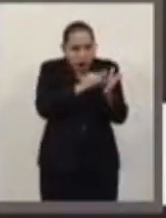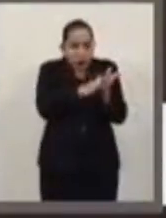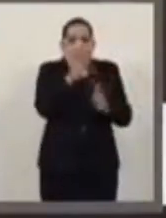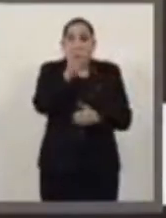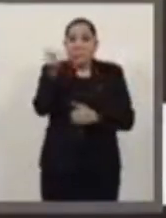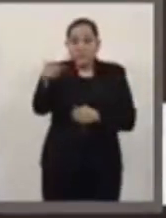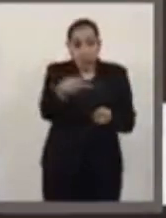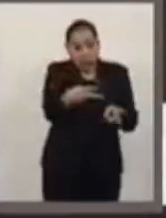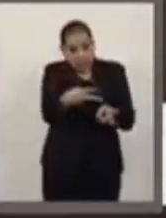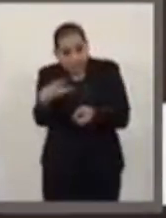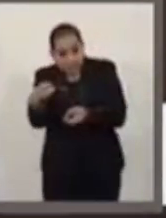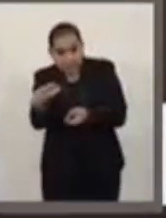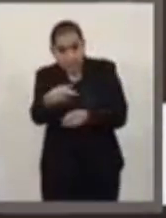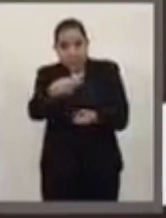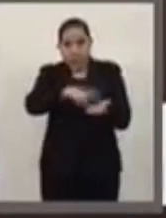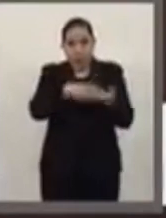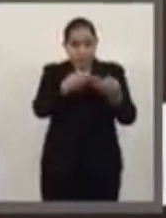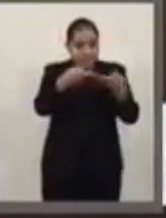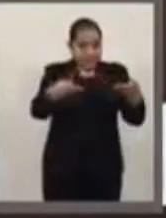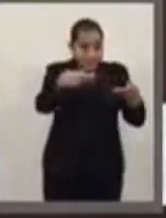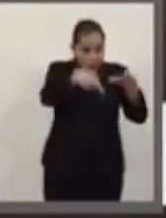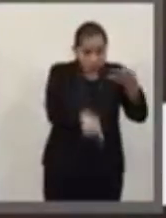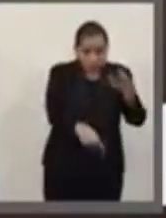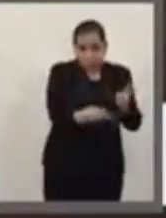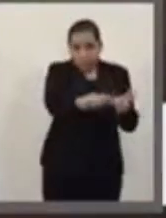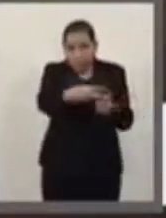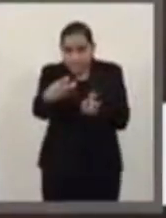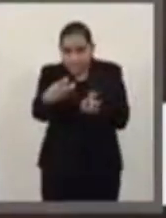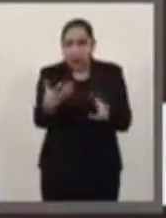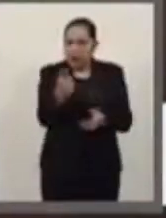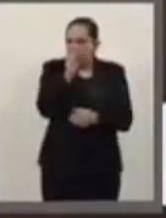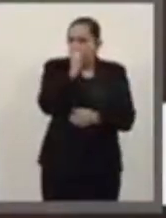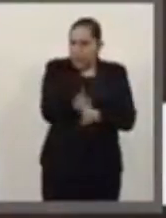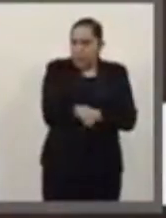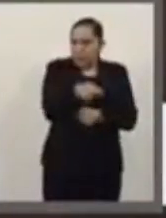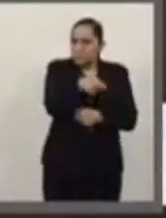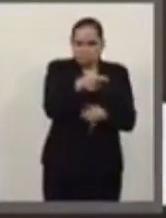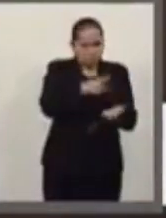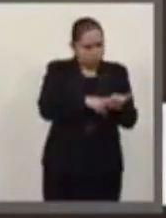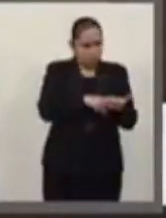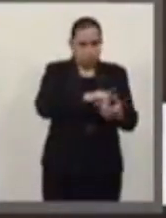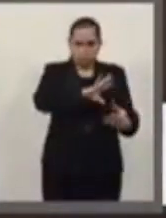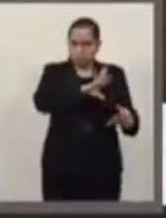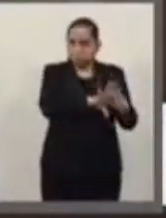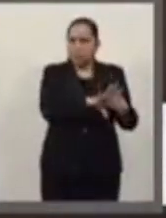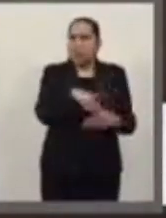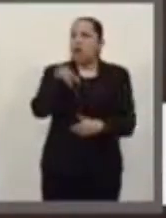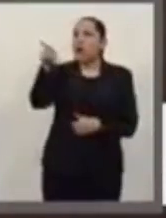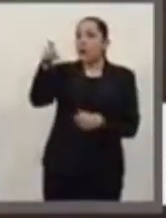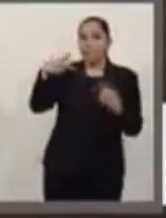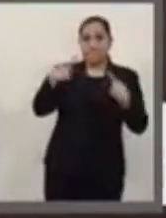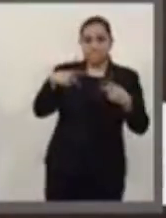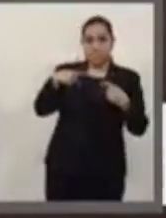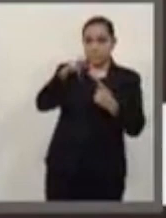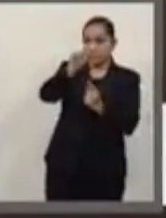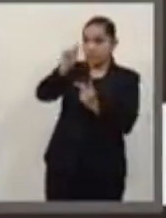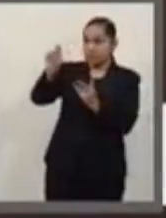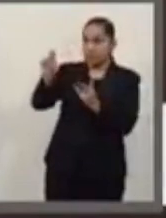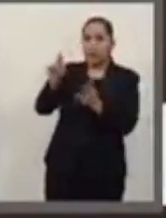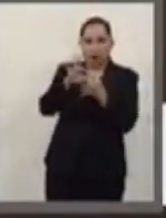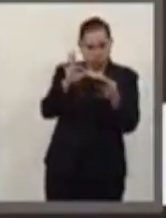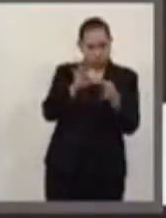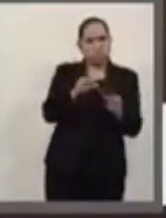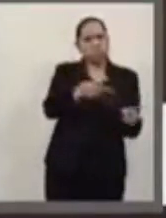dice sabotaje, sus funcionarios hablan de robo de combustible. Estamos hablando de cosas diferentes.